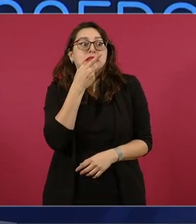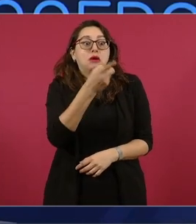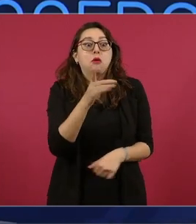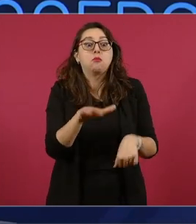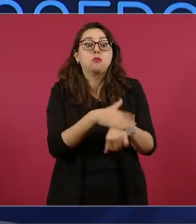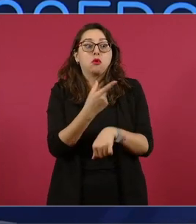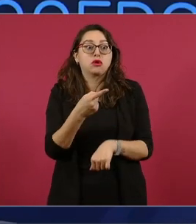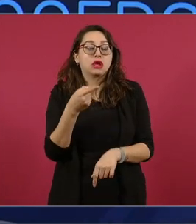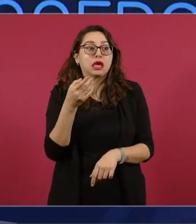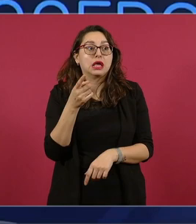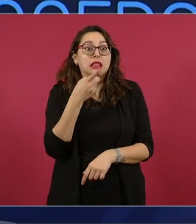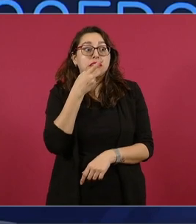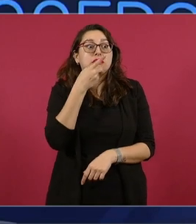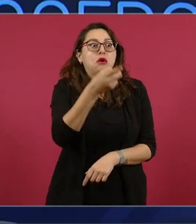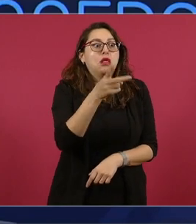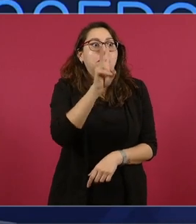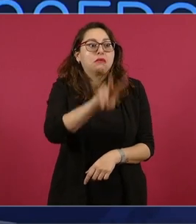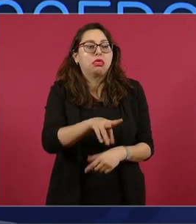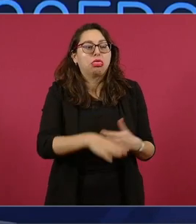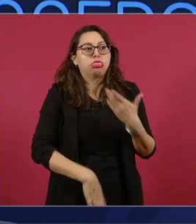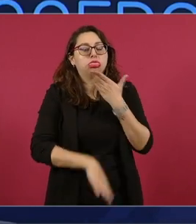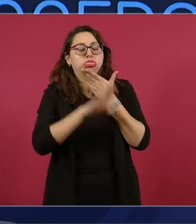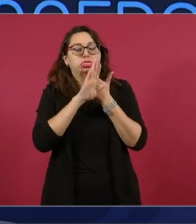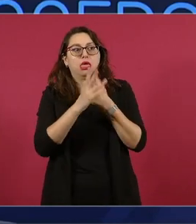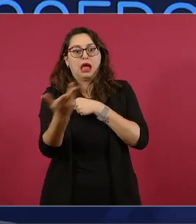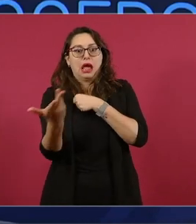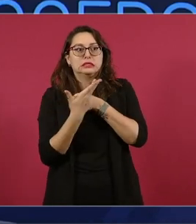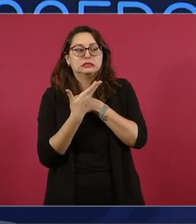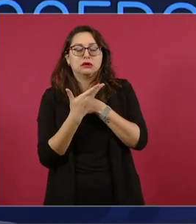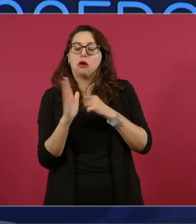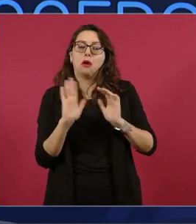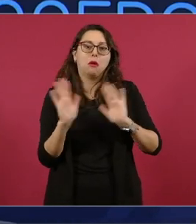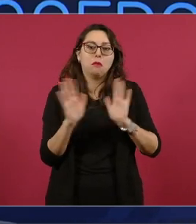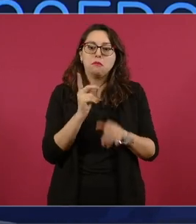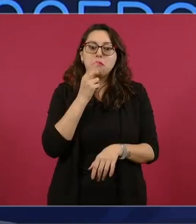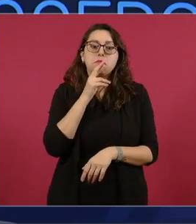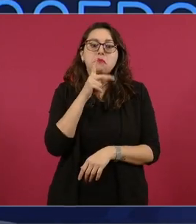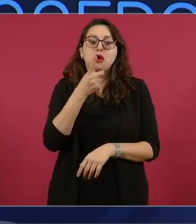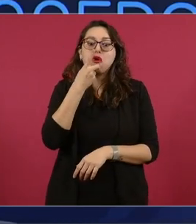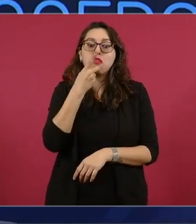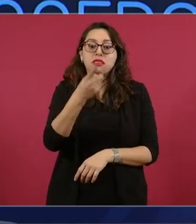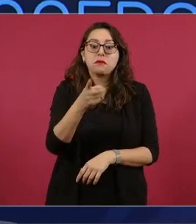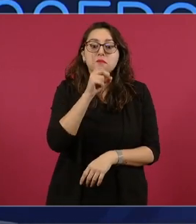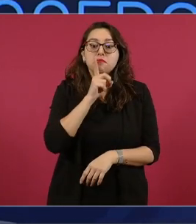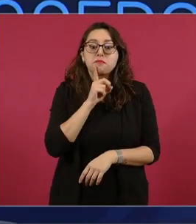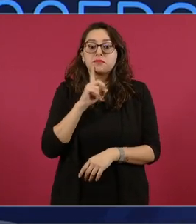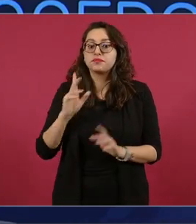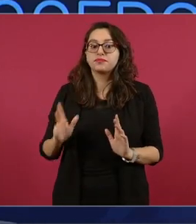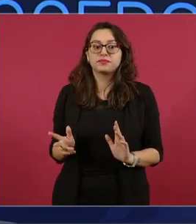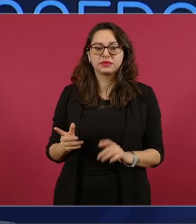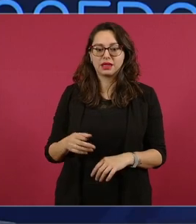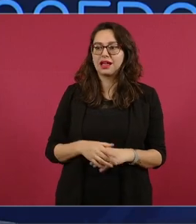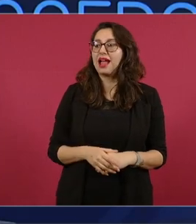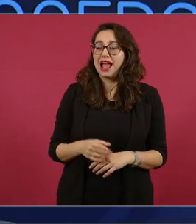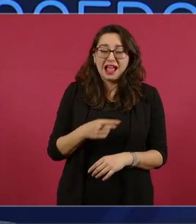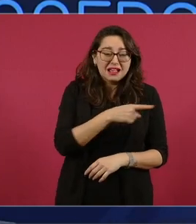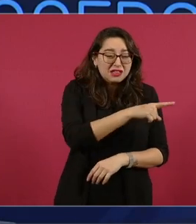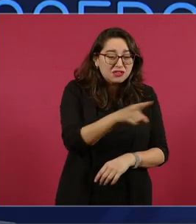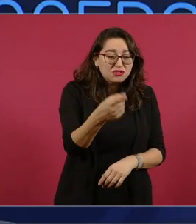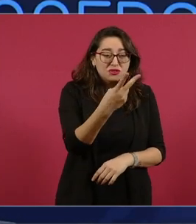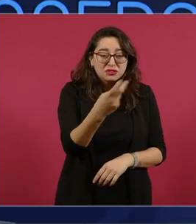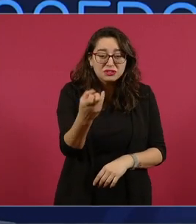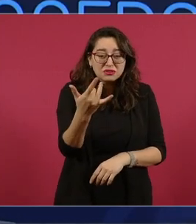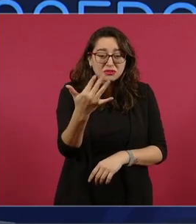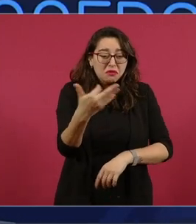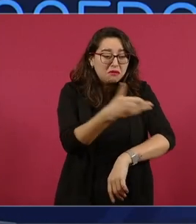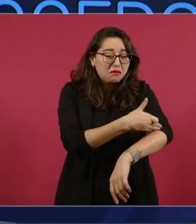balconean. Entonces, no, ya, presidente, ya las 250 mil familias que perdieron su casa ya tienen su apoyo. Mentira. Pregúntele,